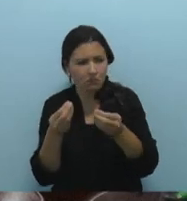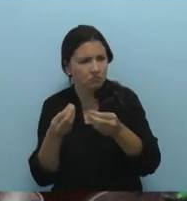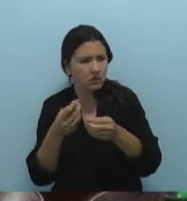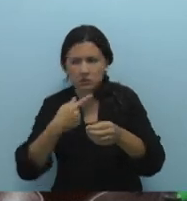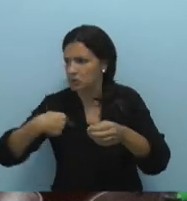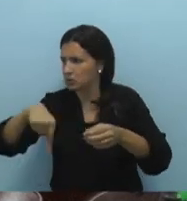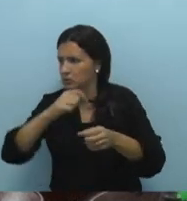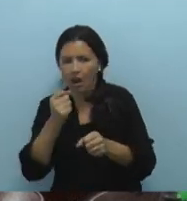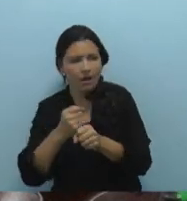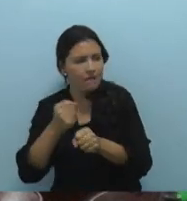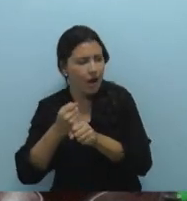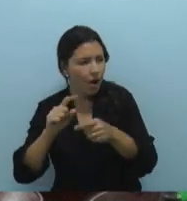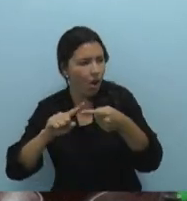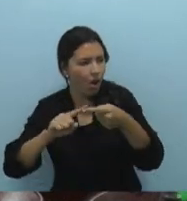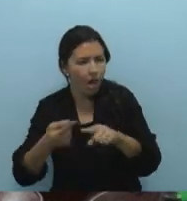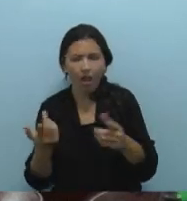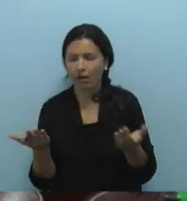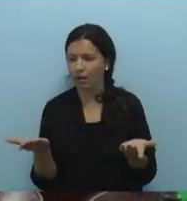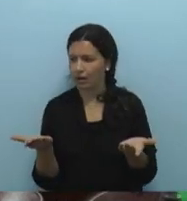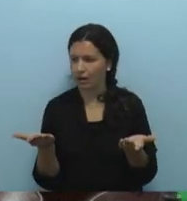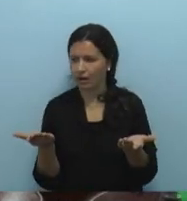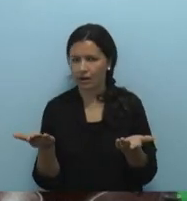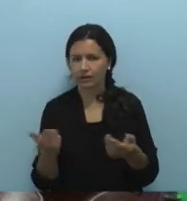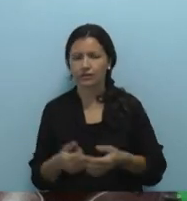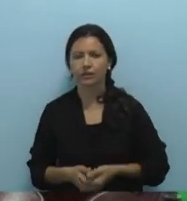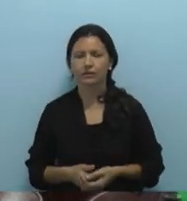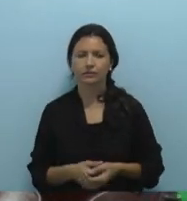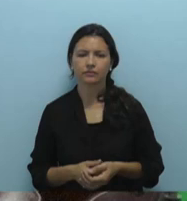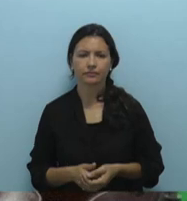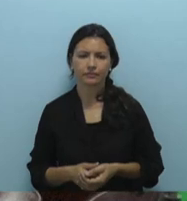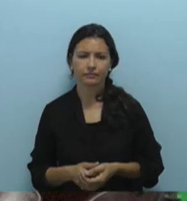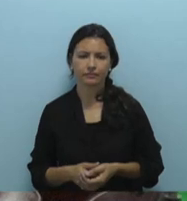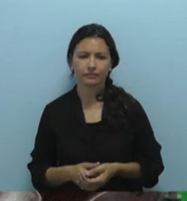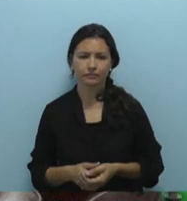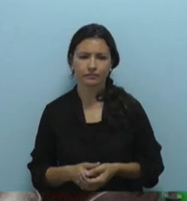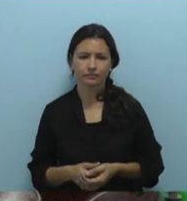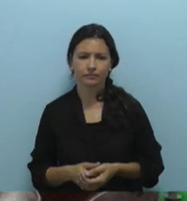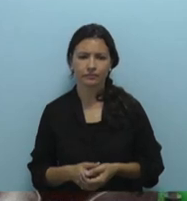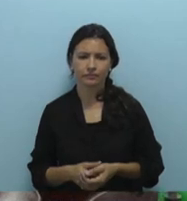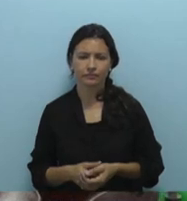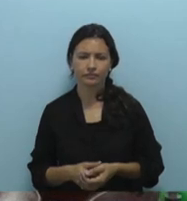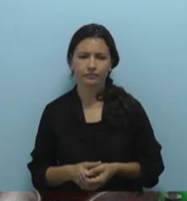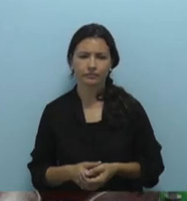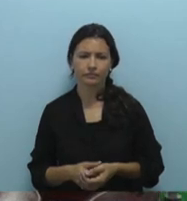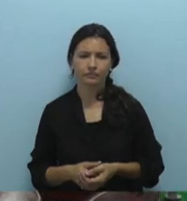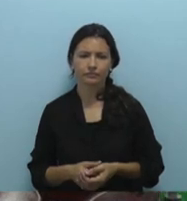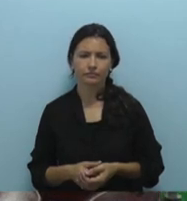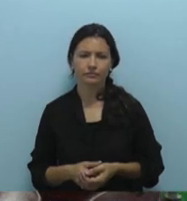época. Y por otro lado, me parece